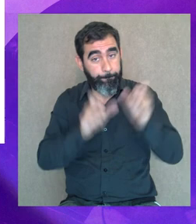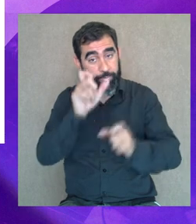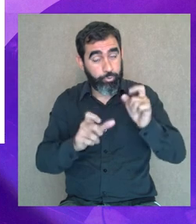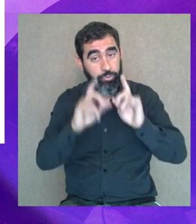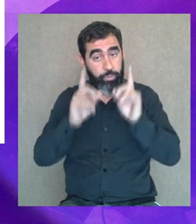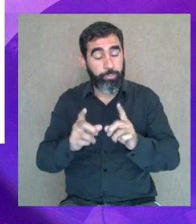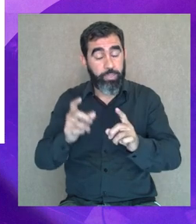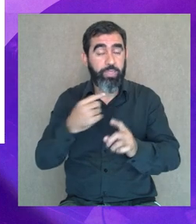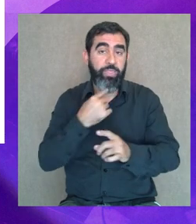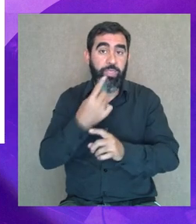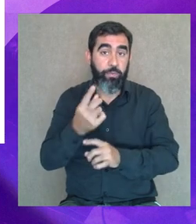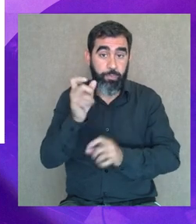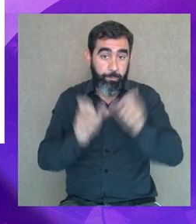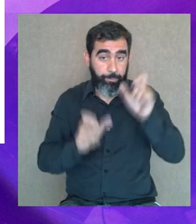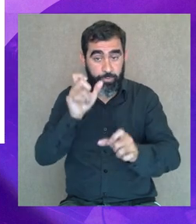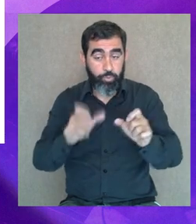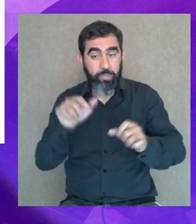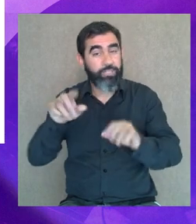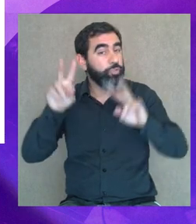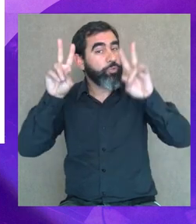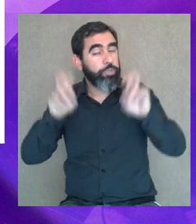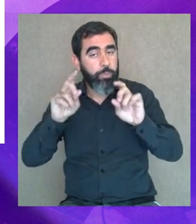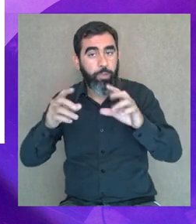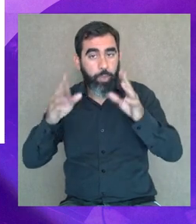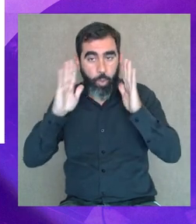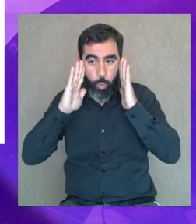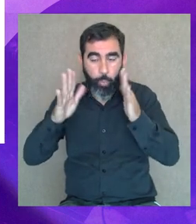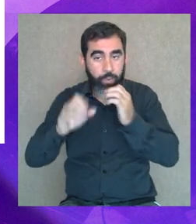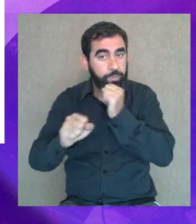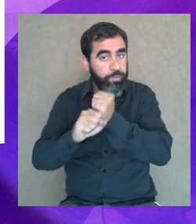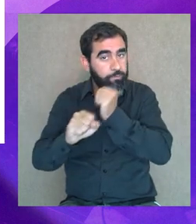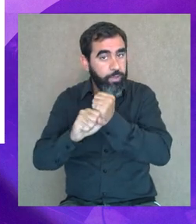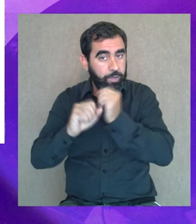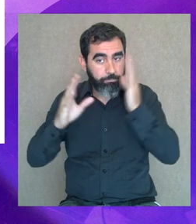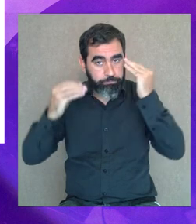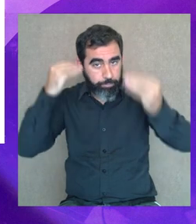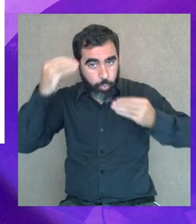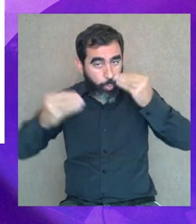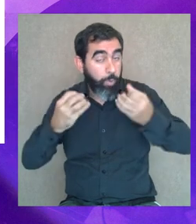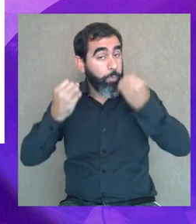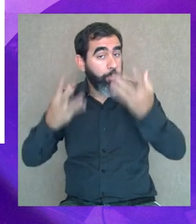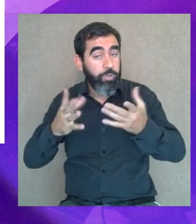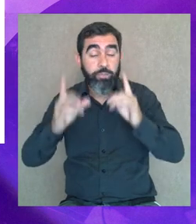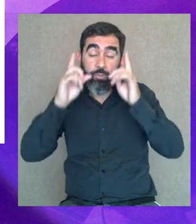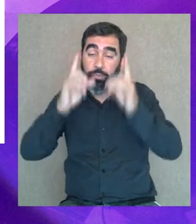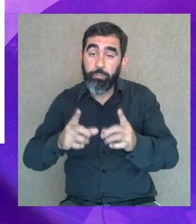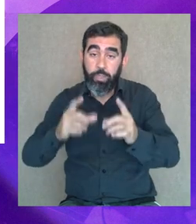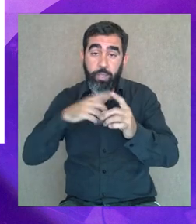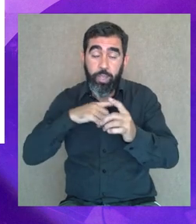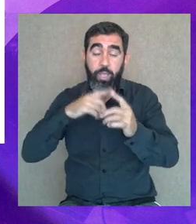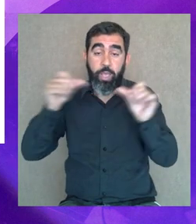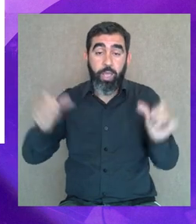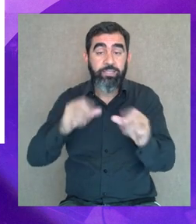sin personas con supresión de vulnerabilidad son temas que hay que ocuparse y trabajar constantemente porque eso también